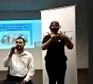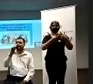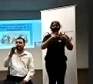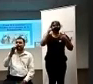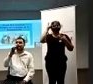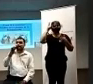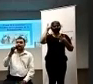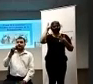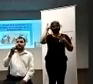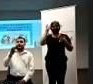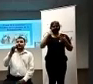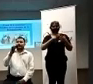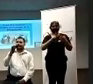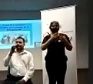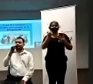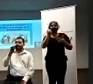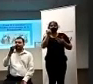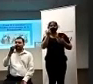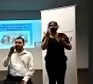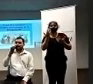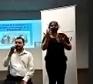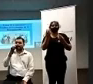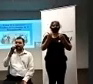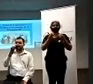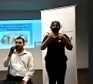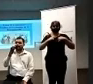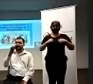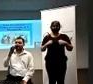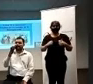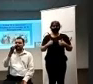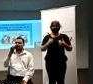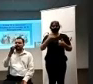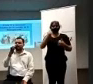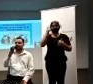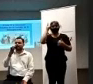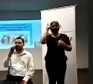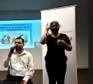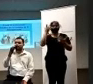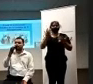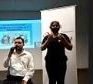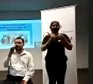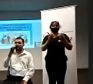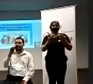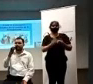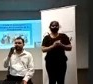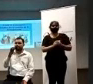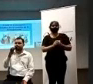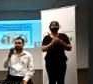que la gente con discapacidad se sintió aislada y sintió que le faltó en la